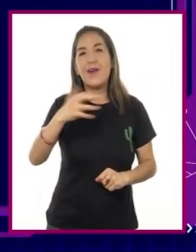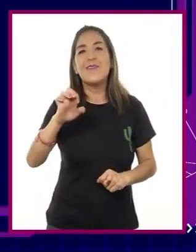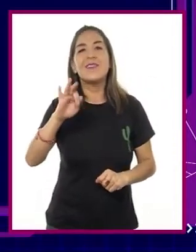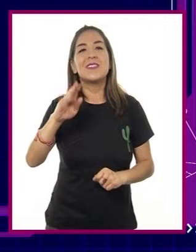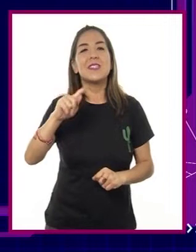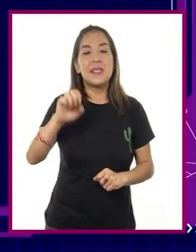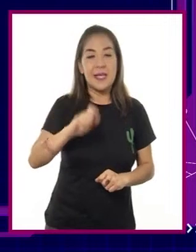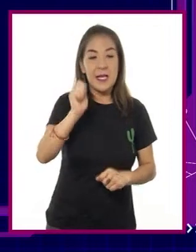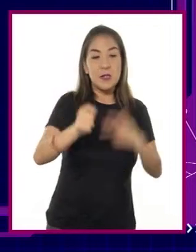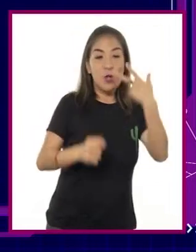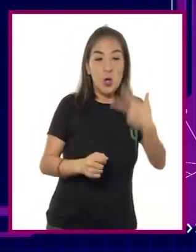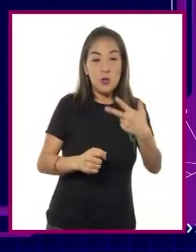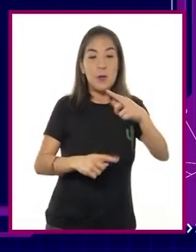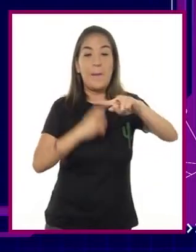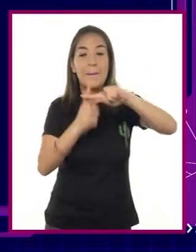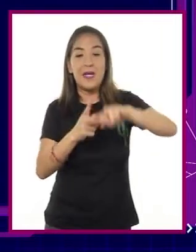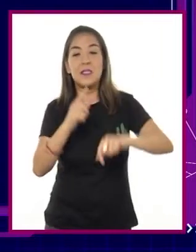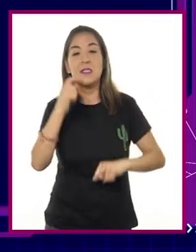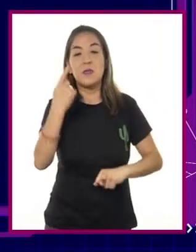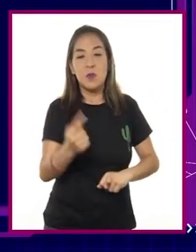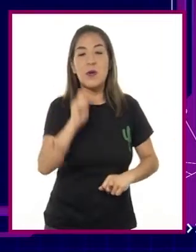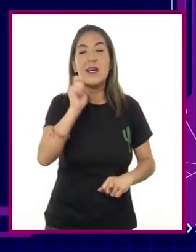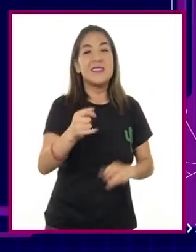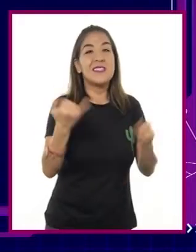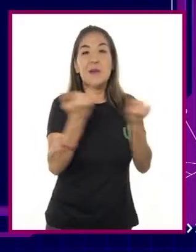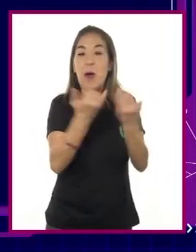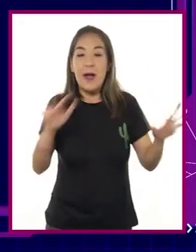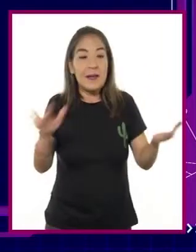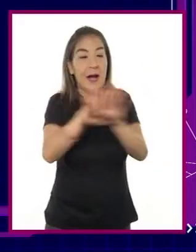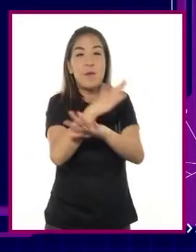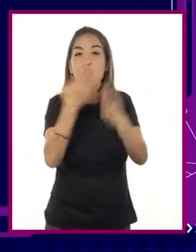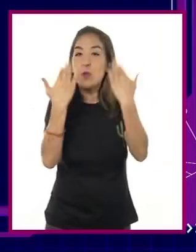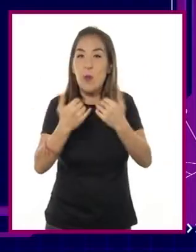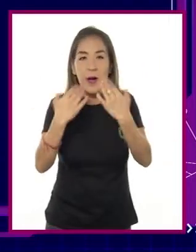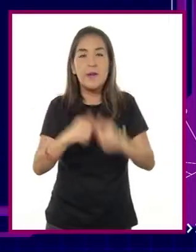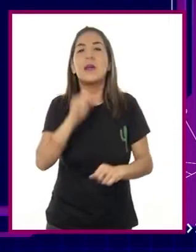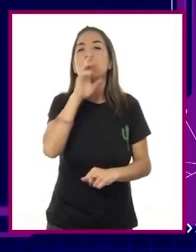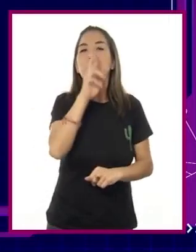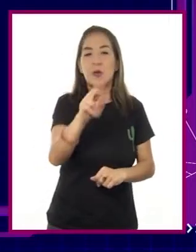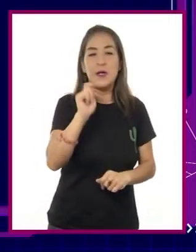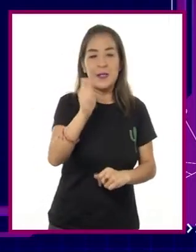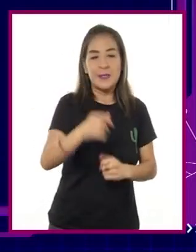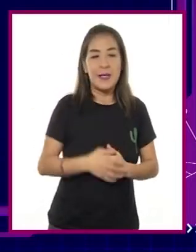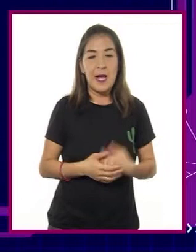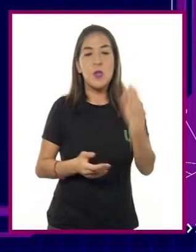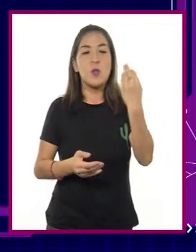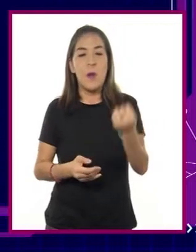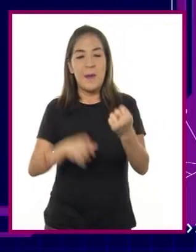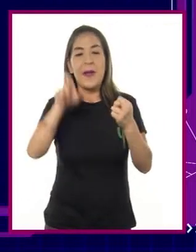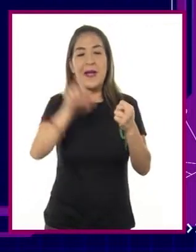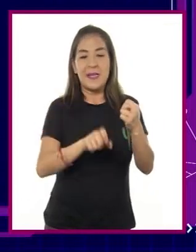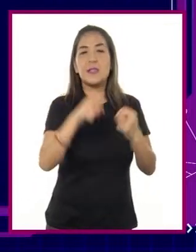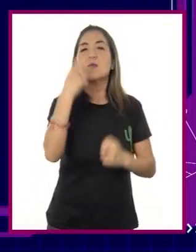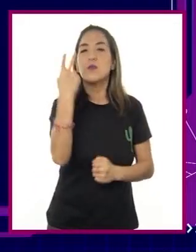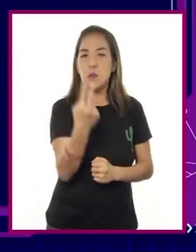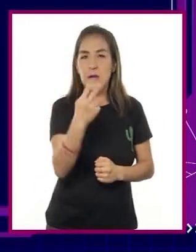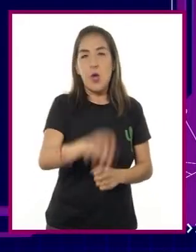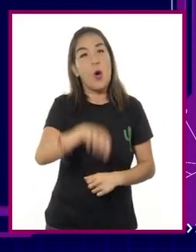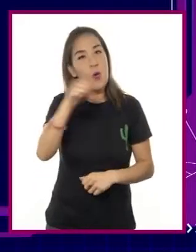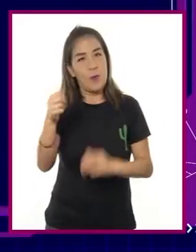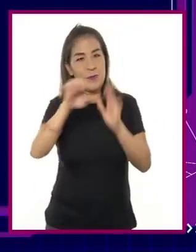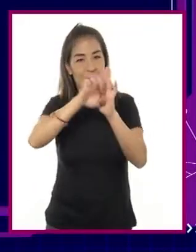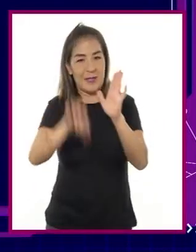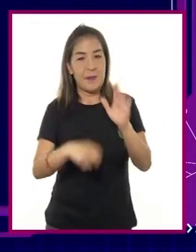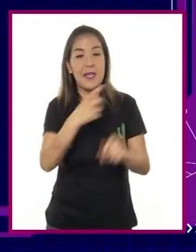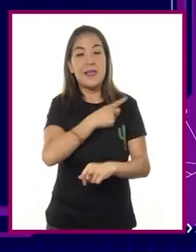9. Y como las literales y su exponente no se modifican, el resultado es 9x cuadrada. Para el siguiente ejemplo